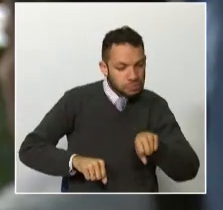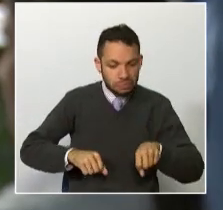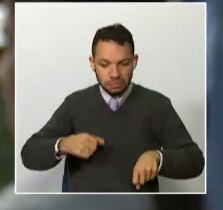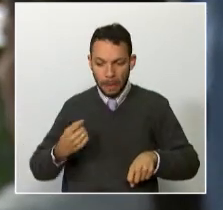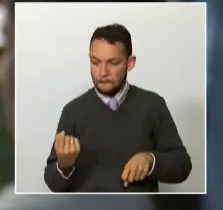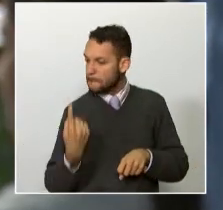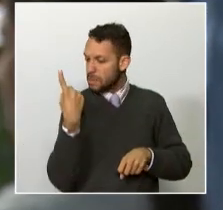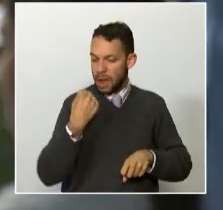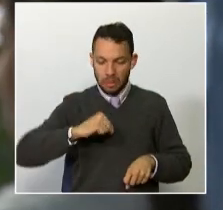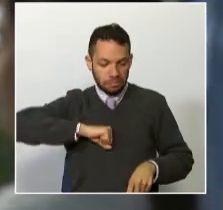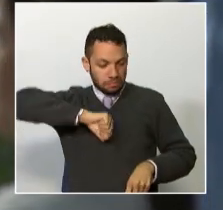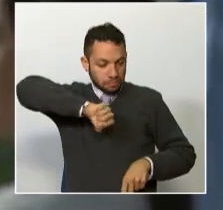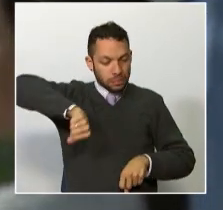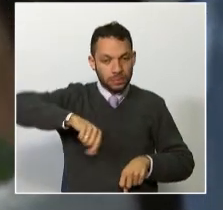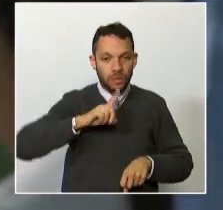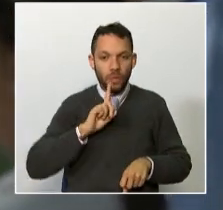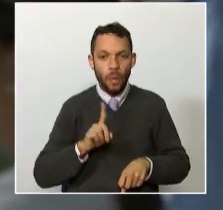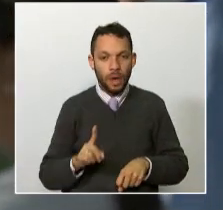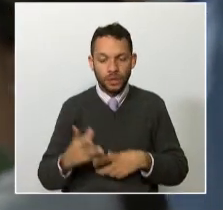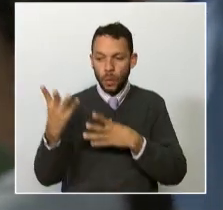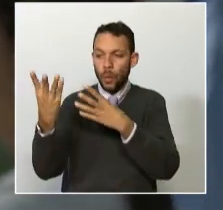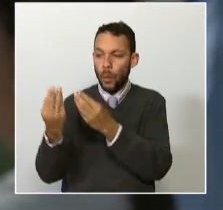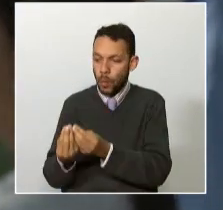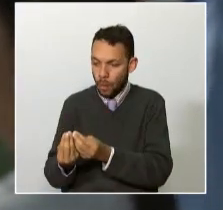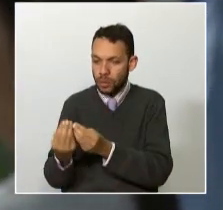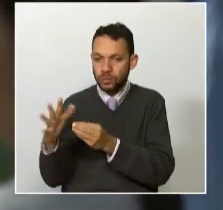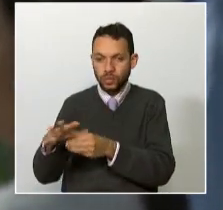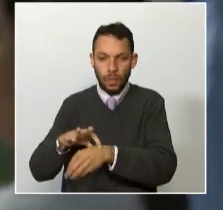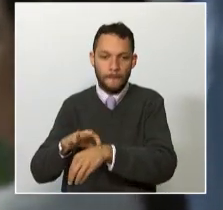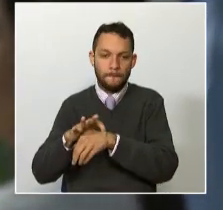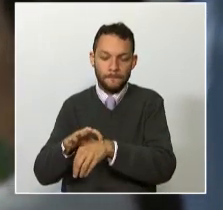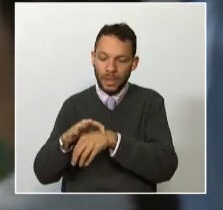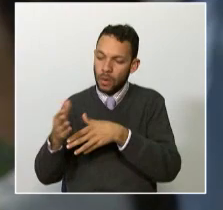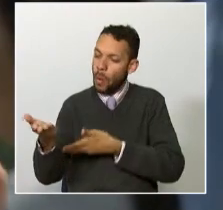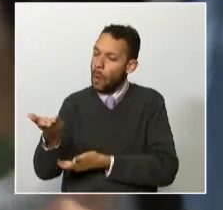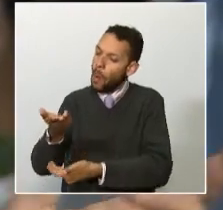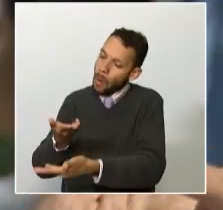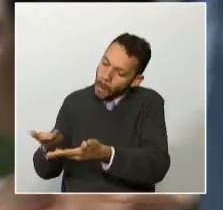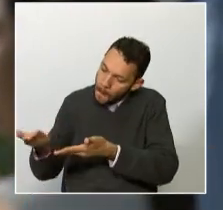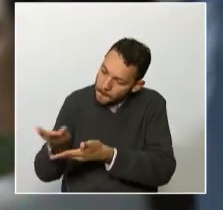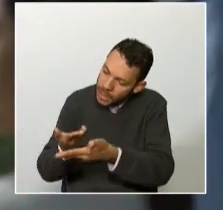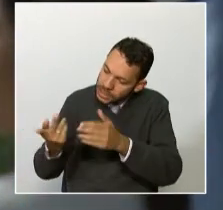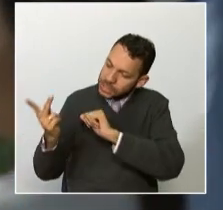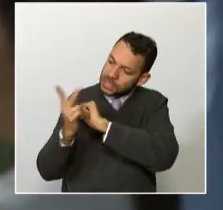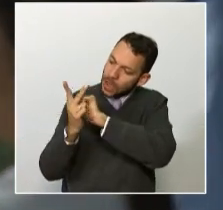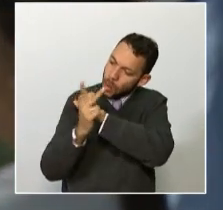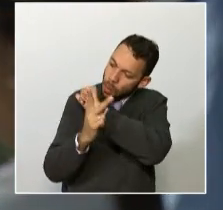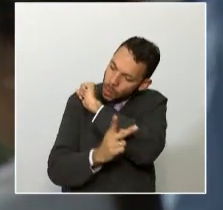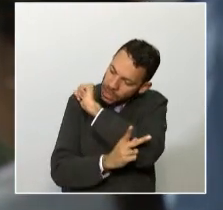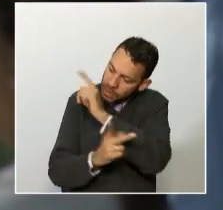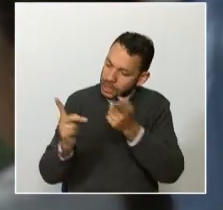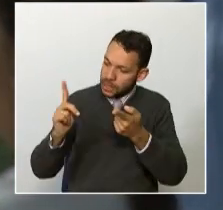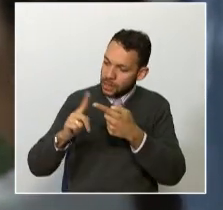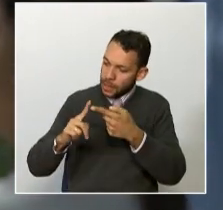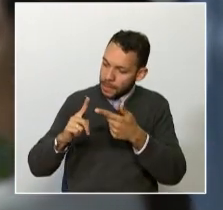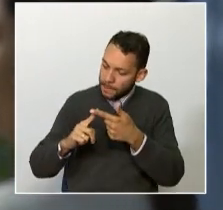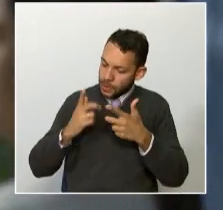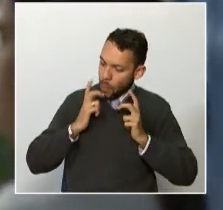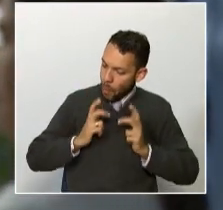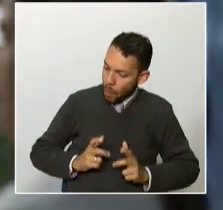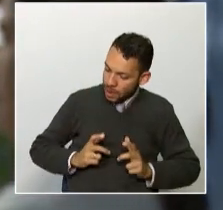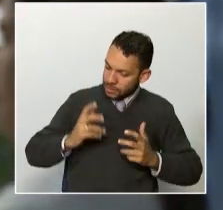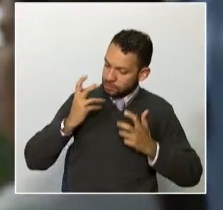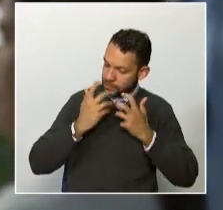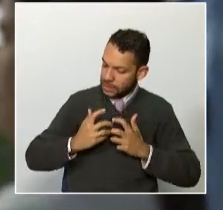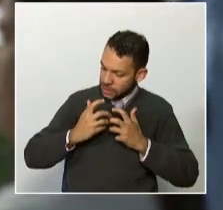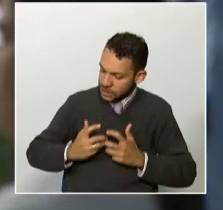y toda la parte de acompañamiento emocional, pero también hagámosle esa terapia neural que hace o